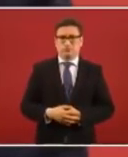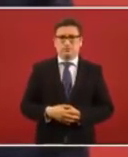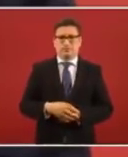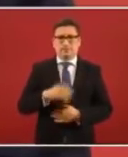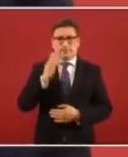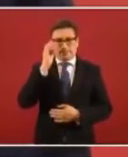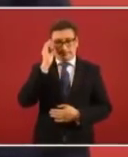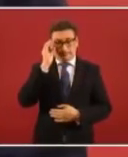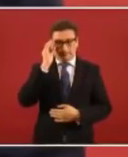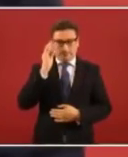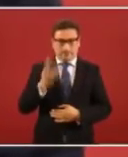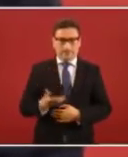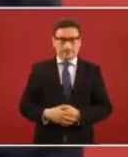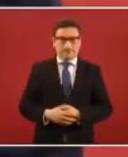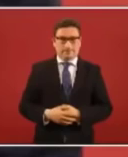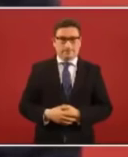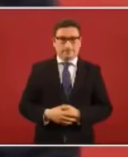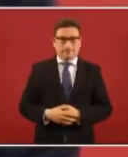Es